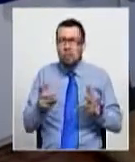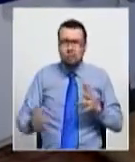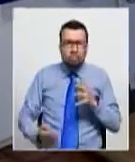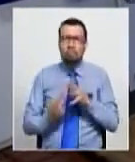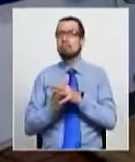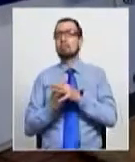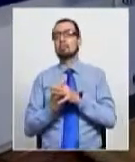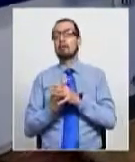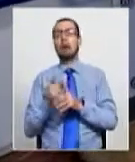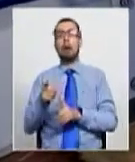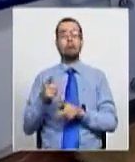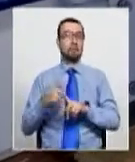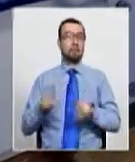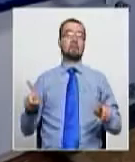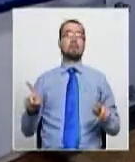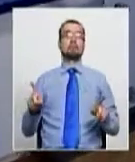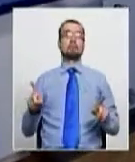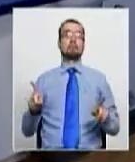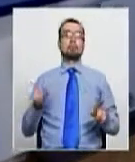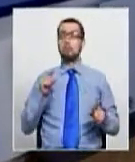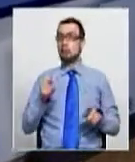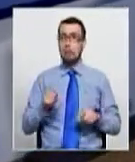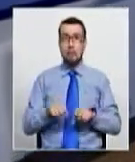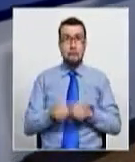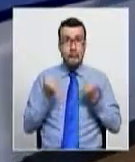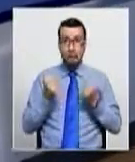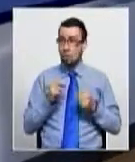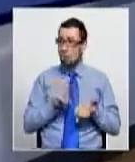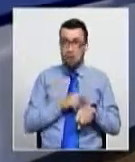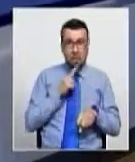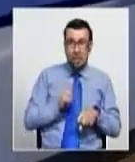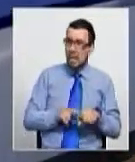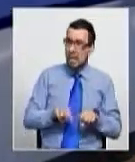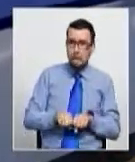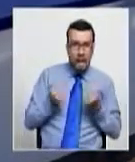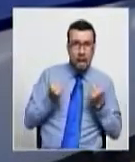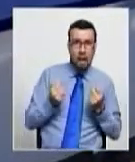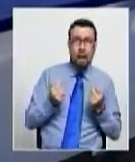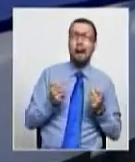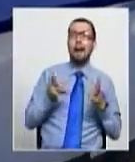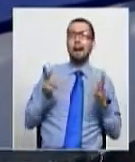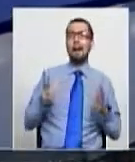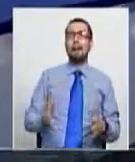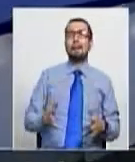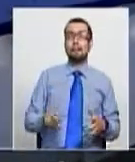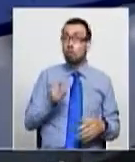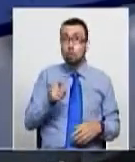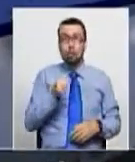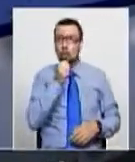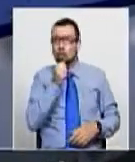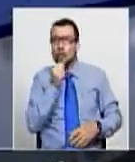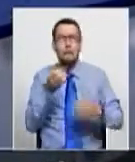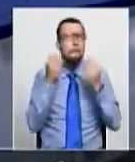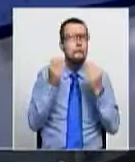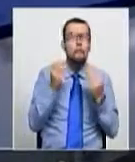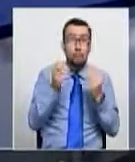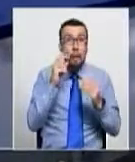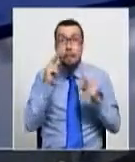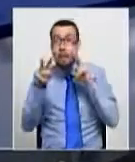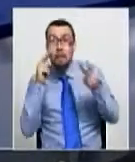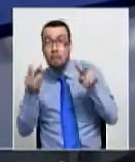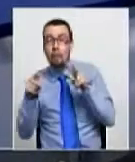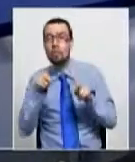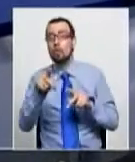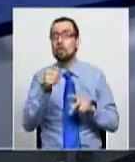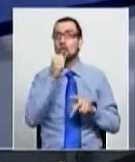diferente cuando se rompe la normalidad e importunada mente de las noticias más vistas por los televidentes están las